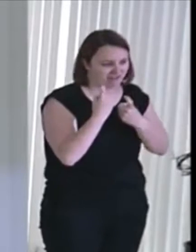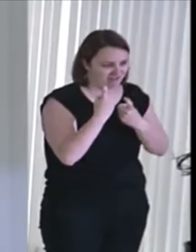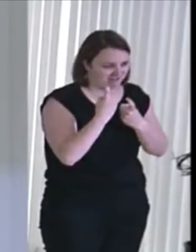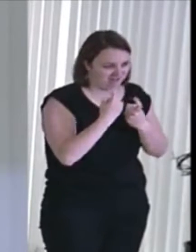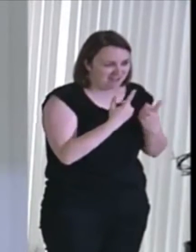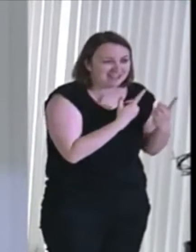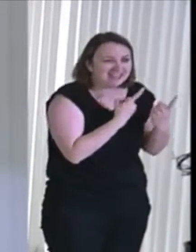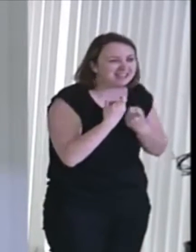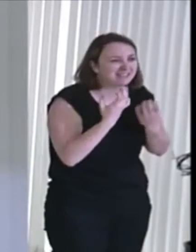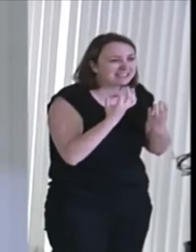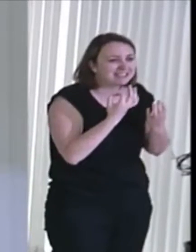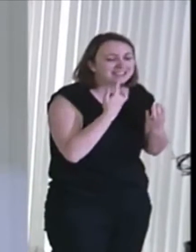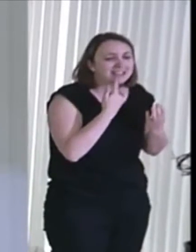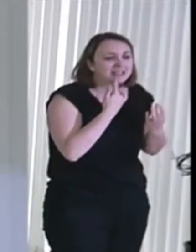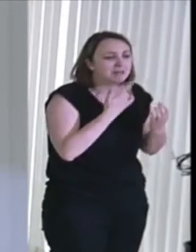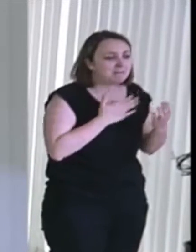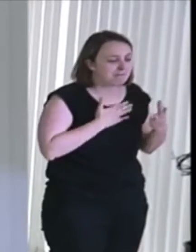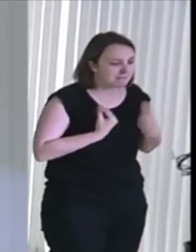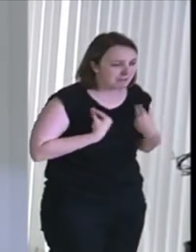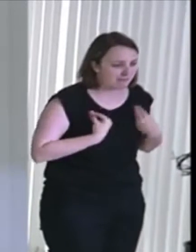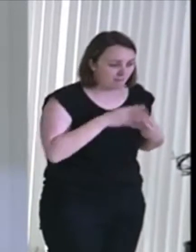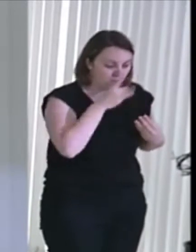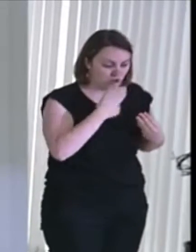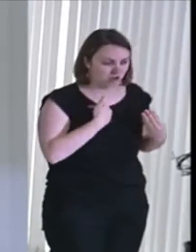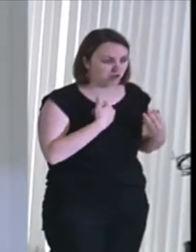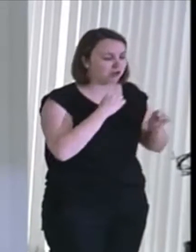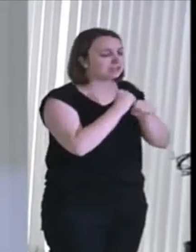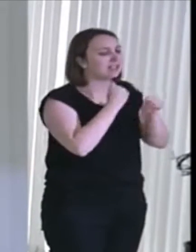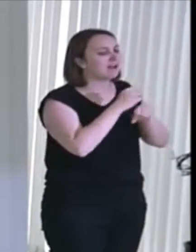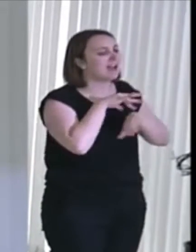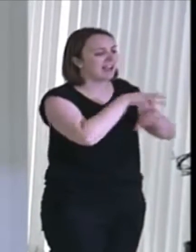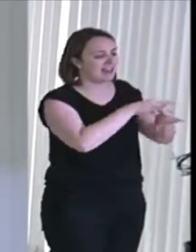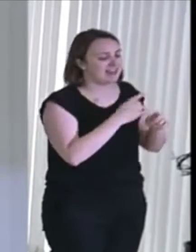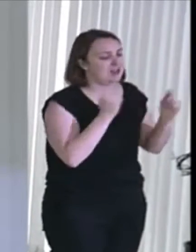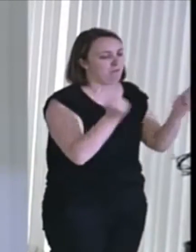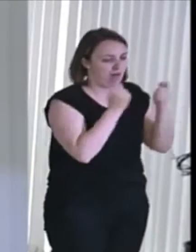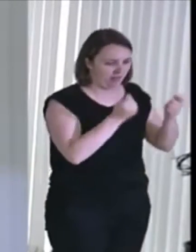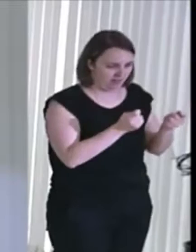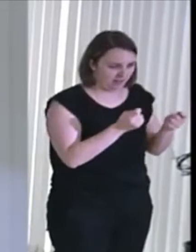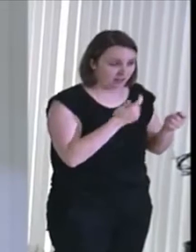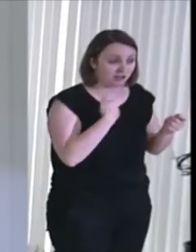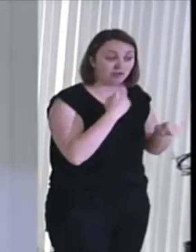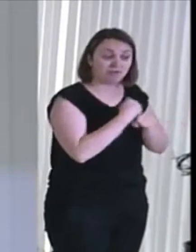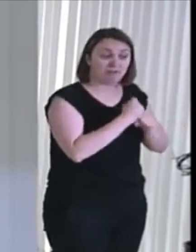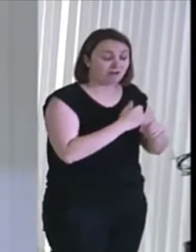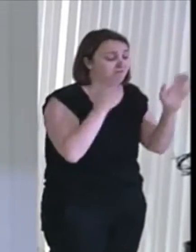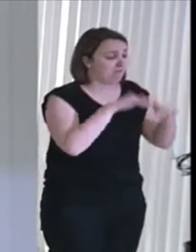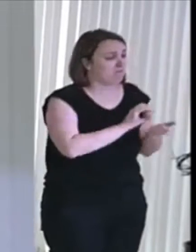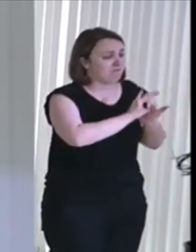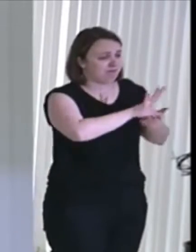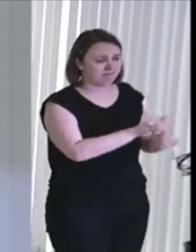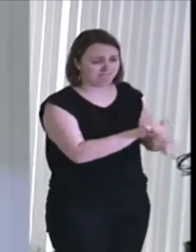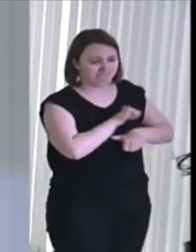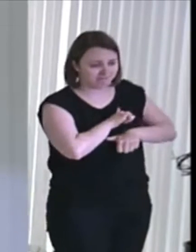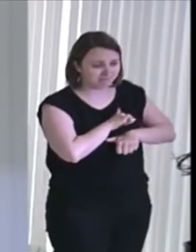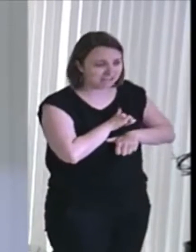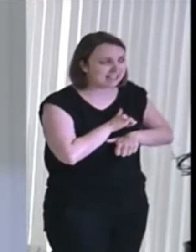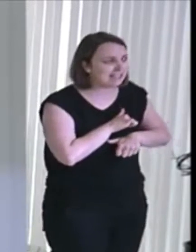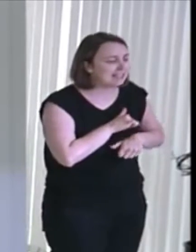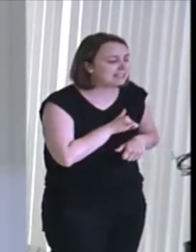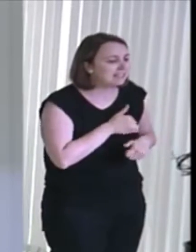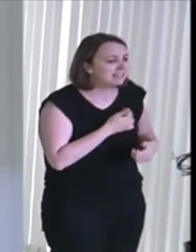sacar adelante algo con mi vida, porque yo trabajaba en una agencia de publicidad, me quedé sin trabajo y ya